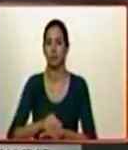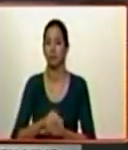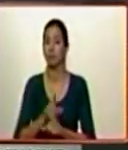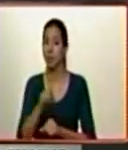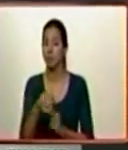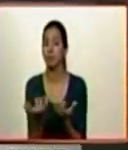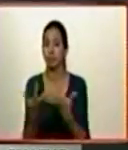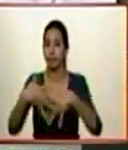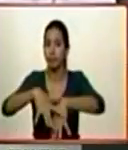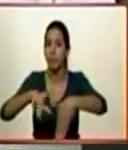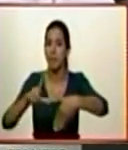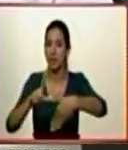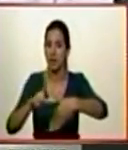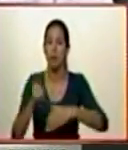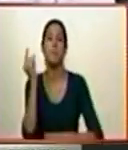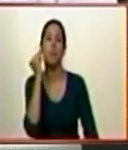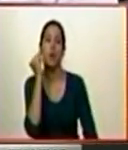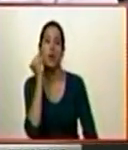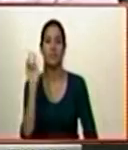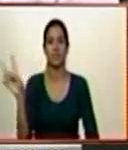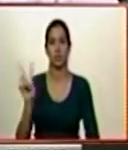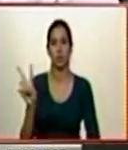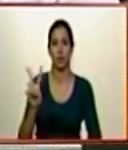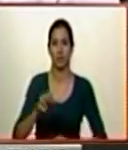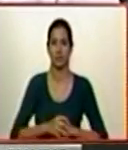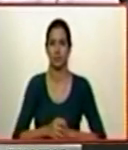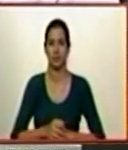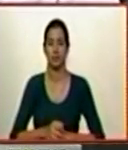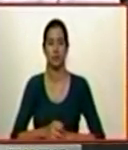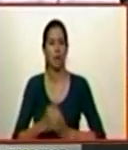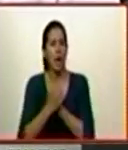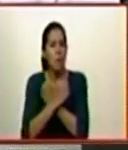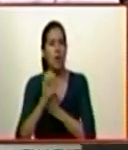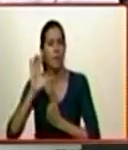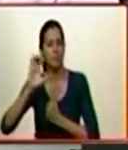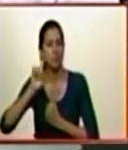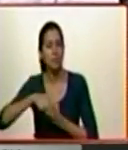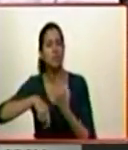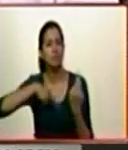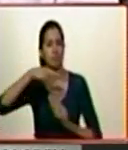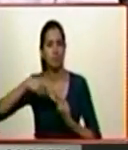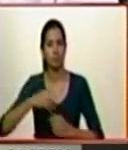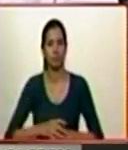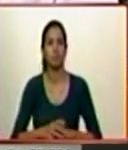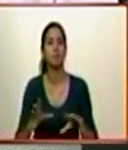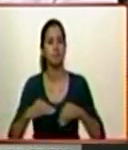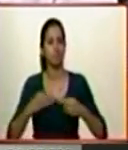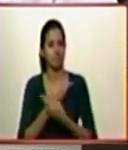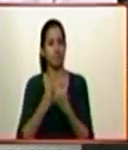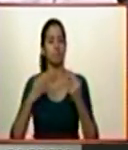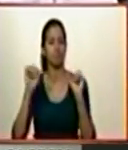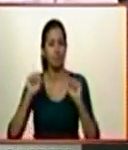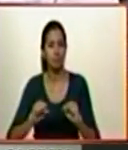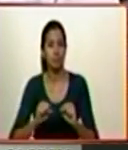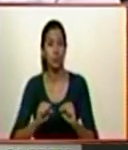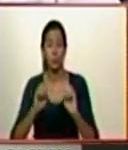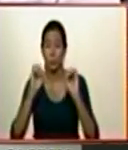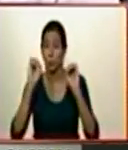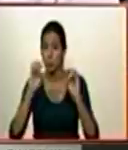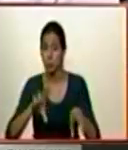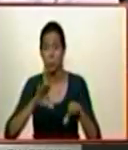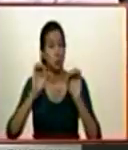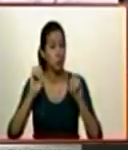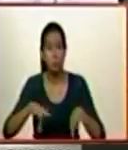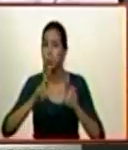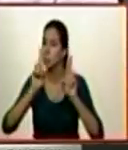de nuestra América. Las mujeres venezolanas, patriotas y revolucionarias, asumimos el compromiso irrenunciable